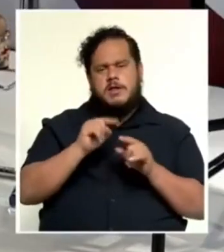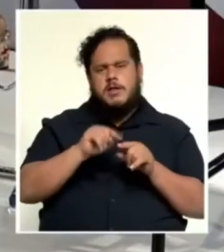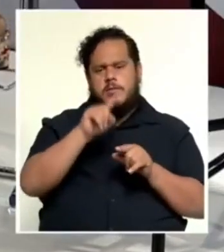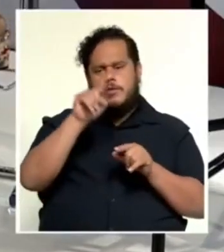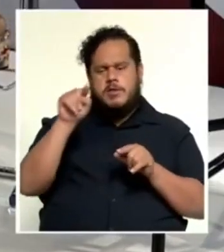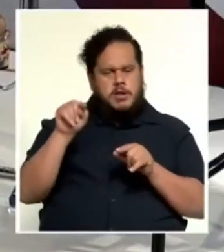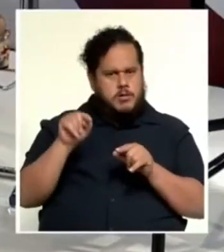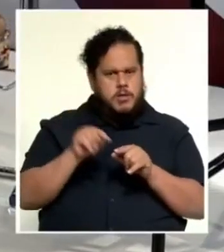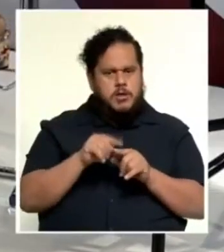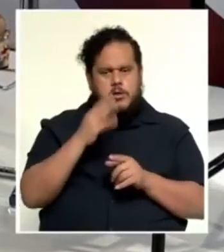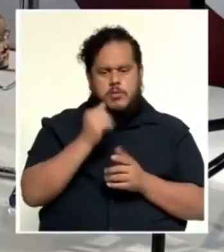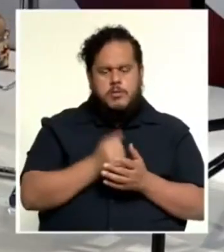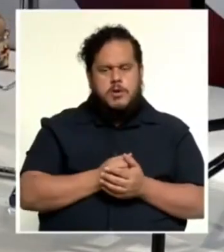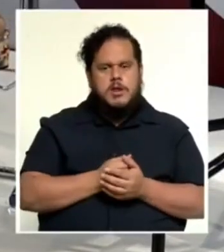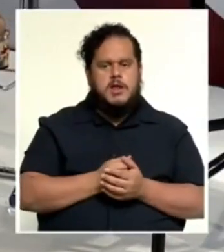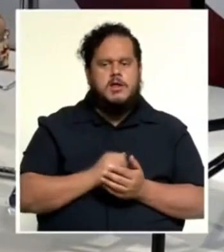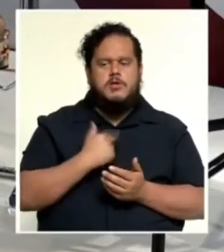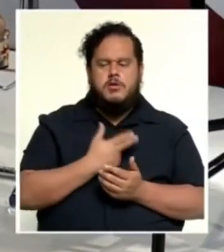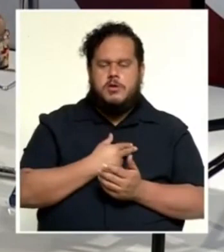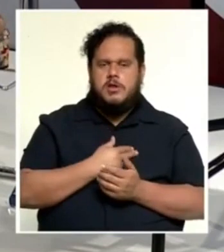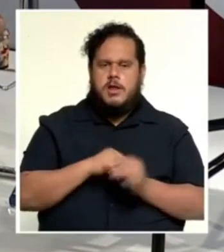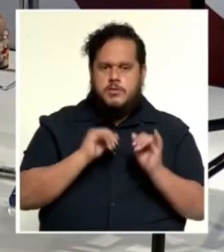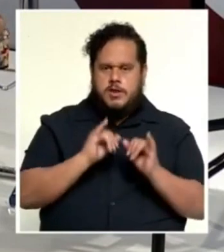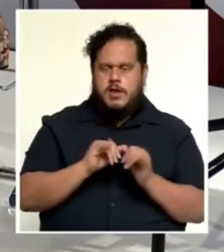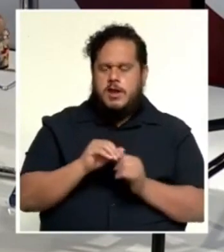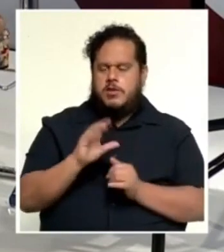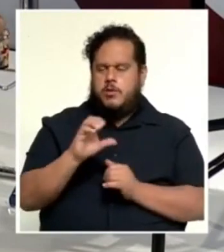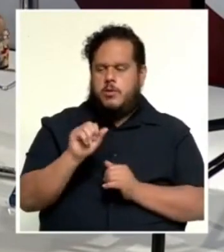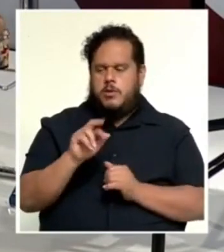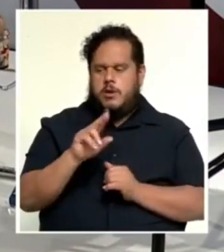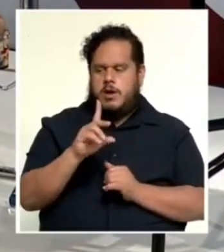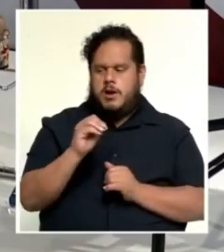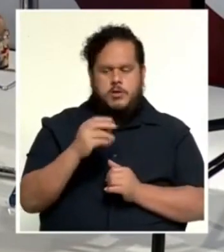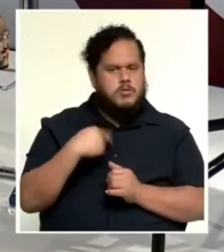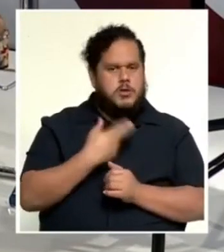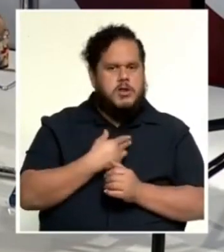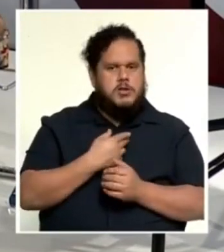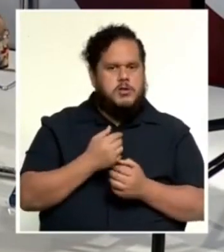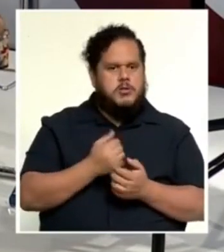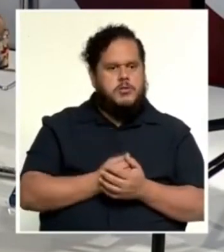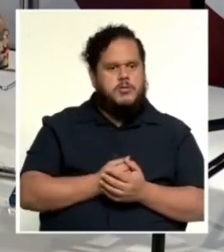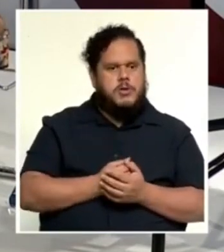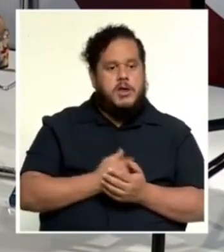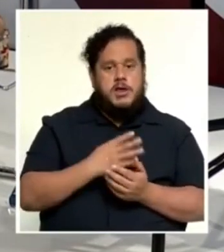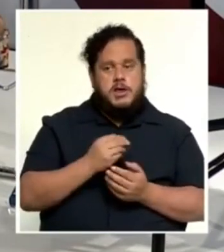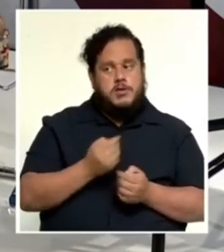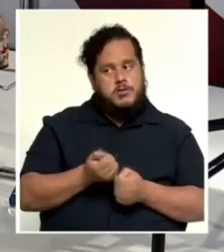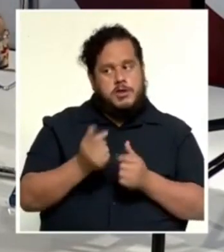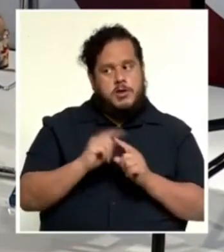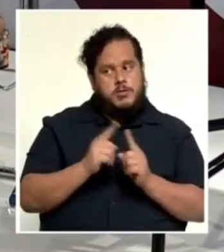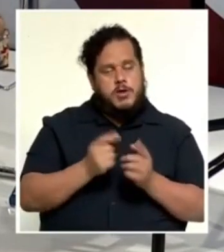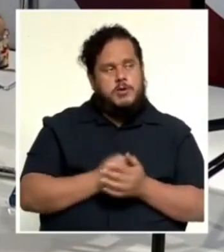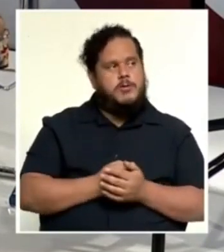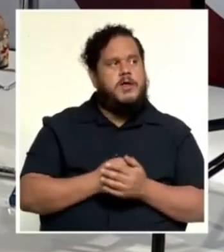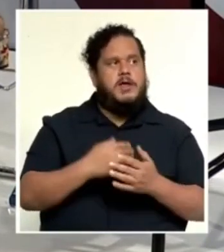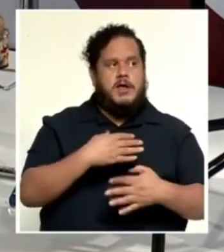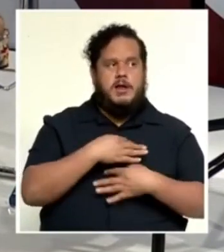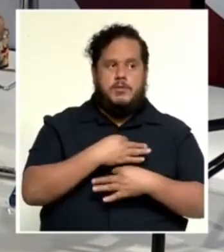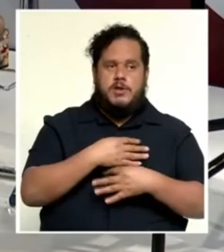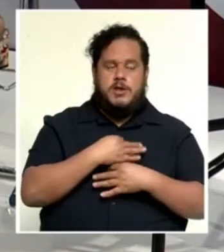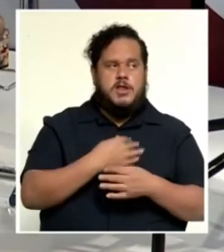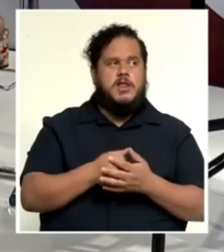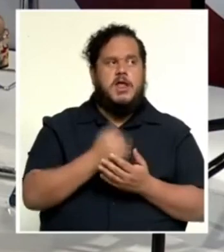porque estábamos en él, don Carlos, nuestro realizador, y nos lo quitaron, pero es que era muy